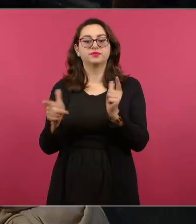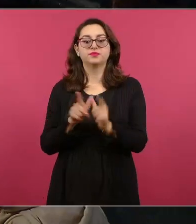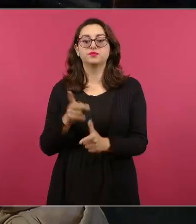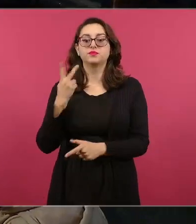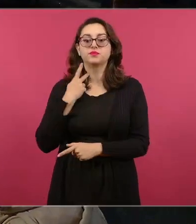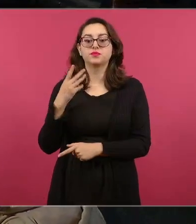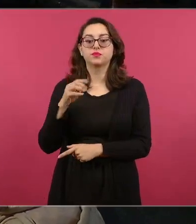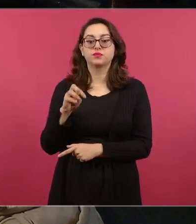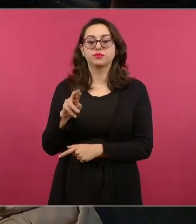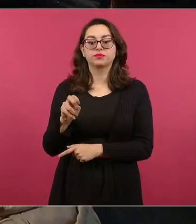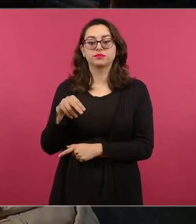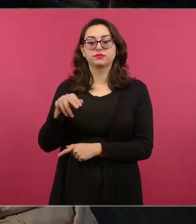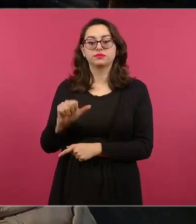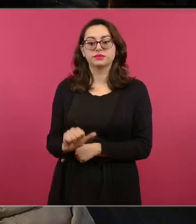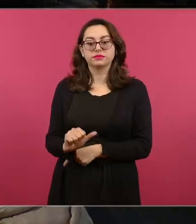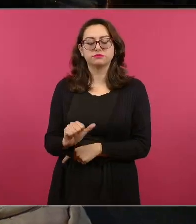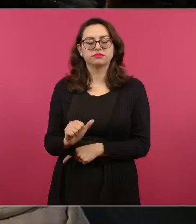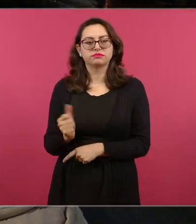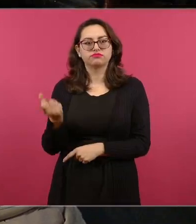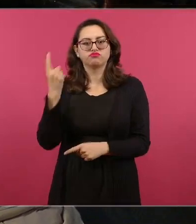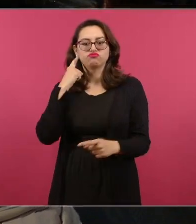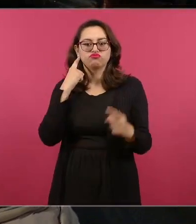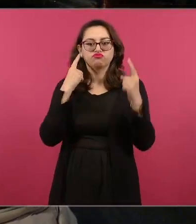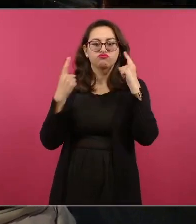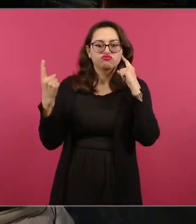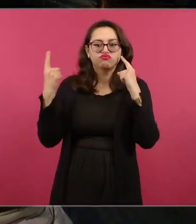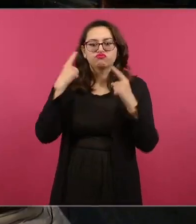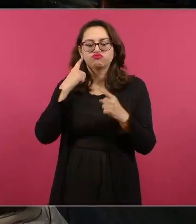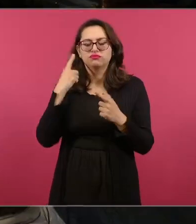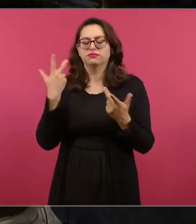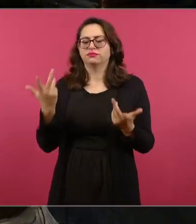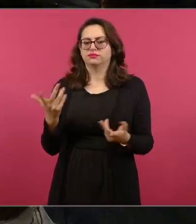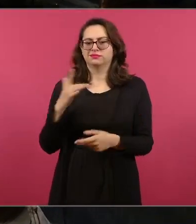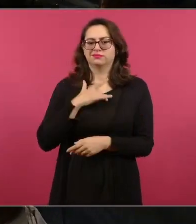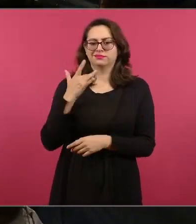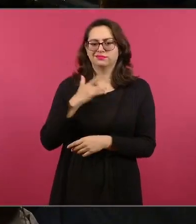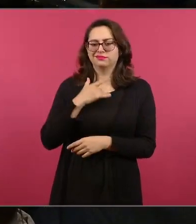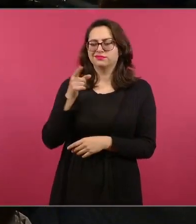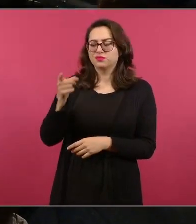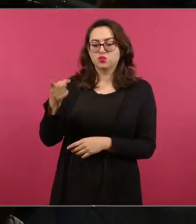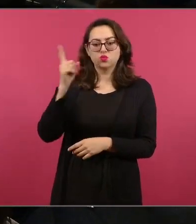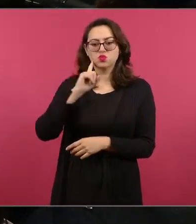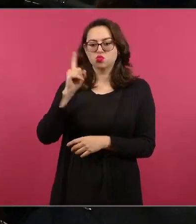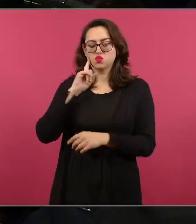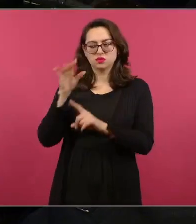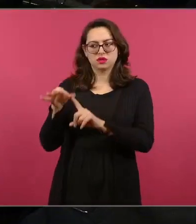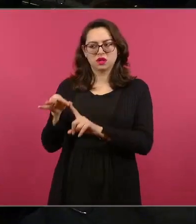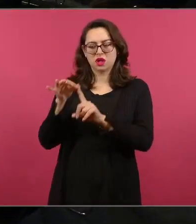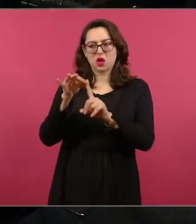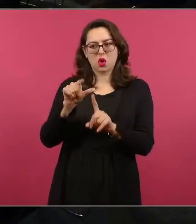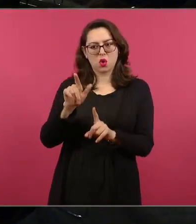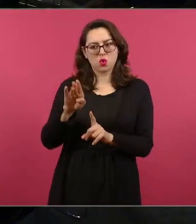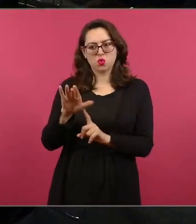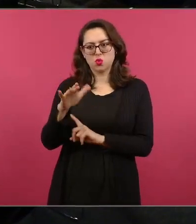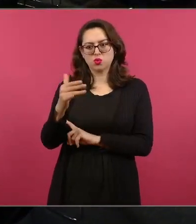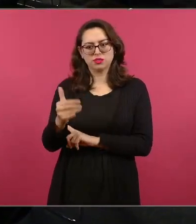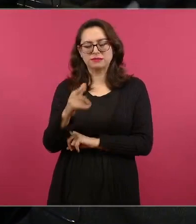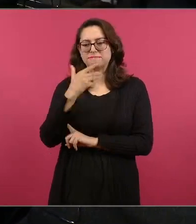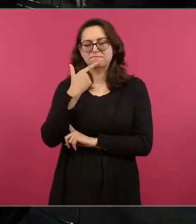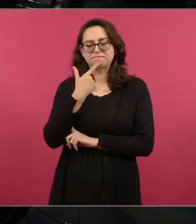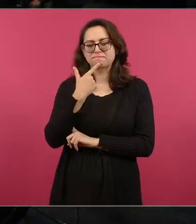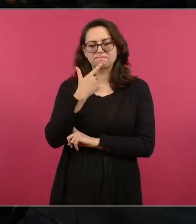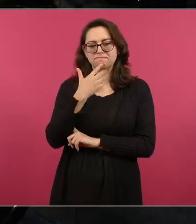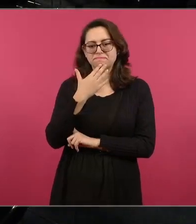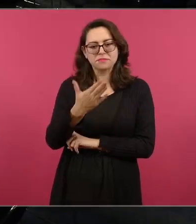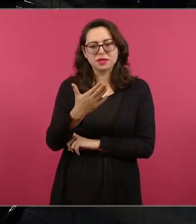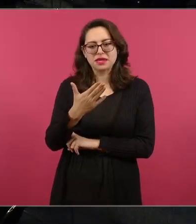Morena, allá en Morelos, bueno, pues dicen que no sería una buena opción y que en un momento dado esto pudiera llevar a